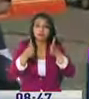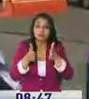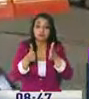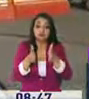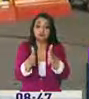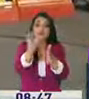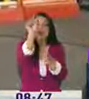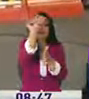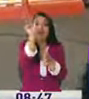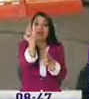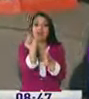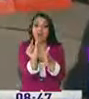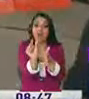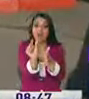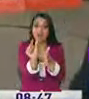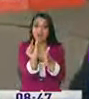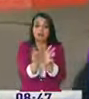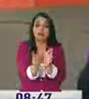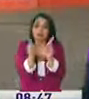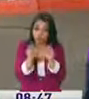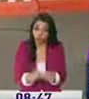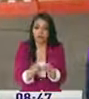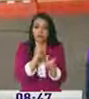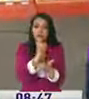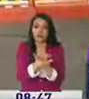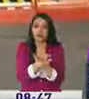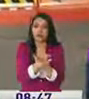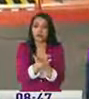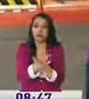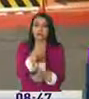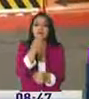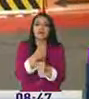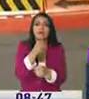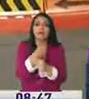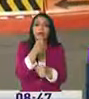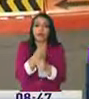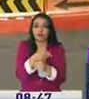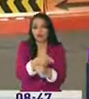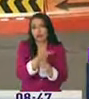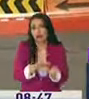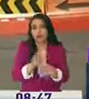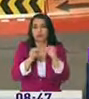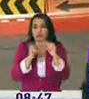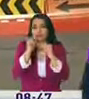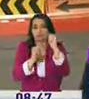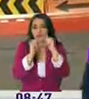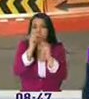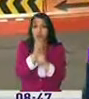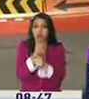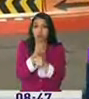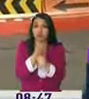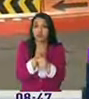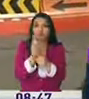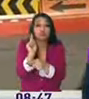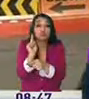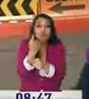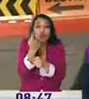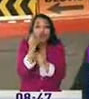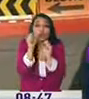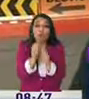calle Italia, en el punto que usted acaba de mencionar, se toma por trabajos a realizarse. Por lo tanto, solamente permitirá